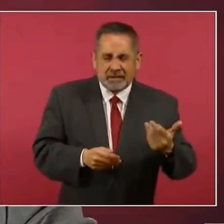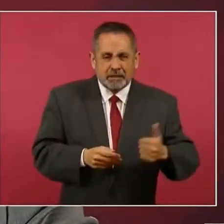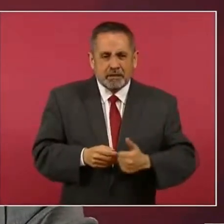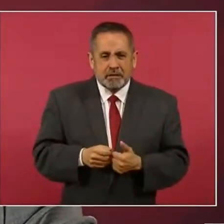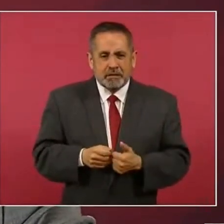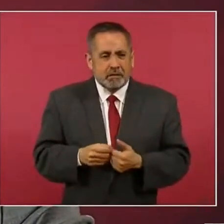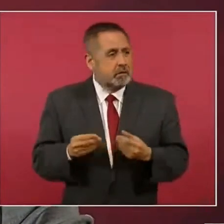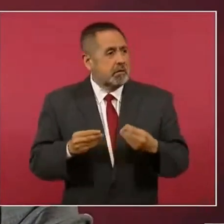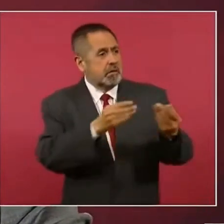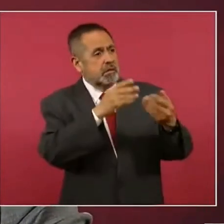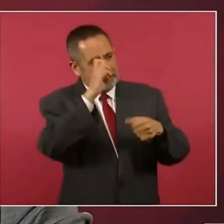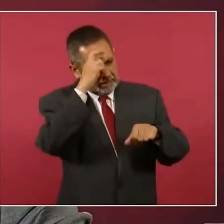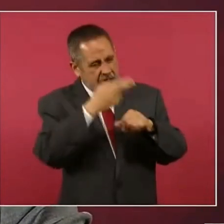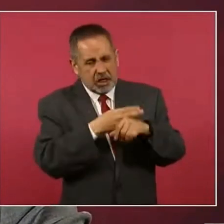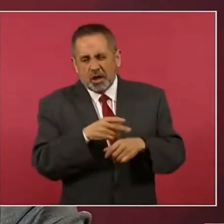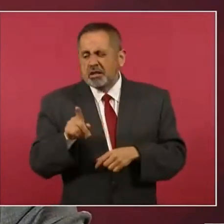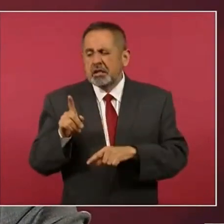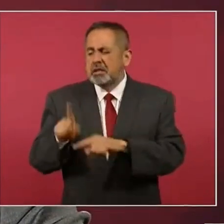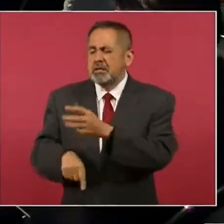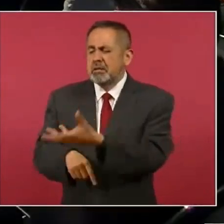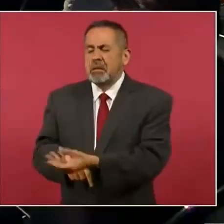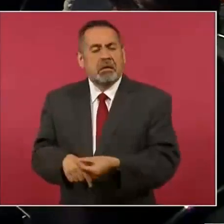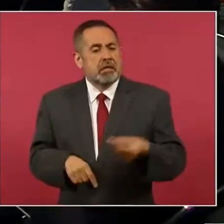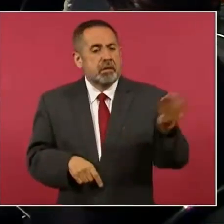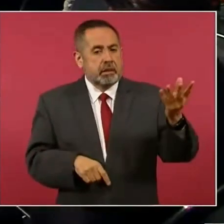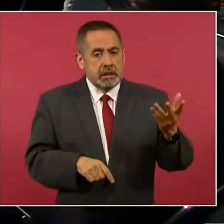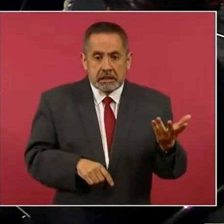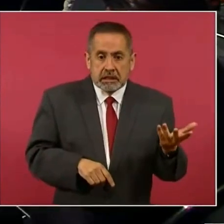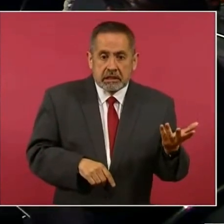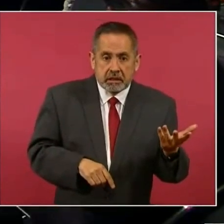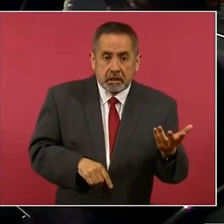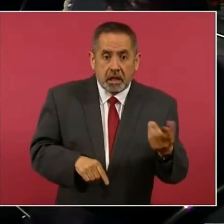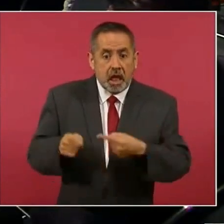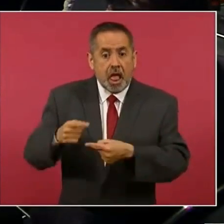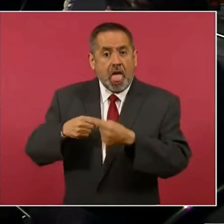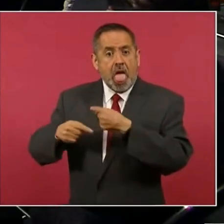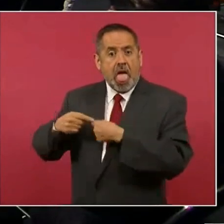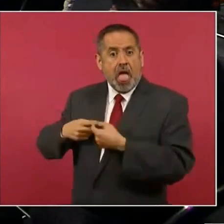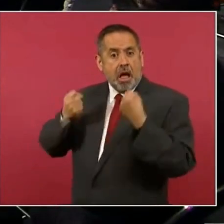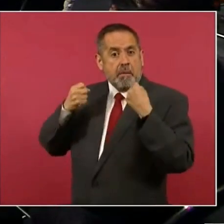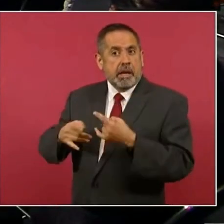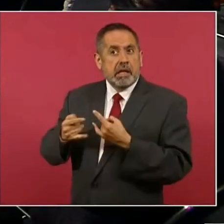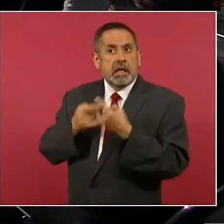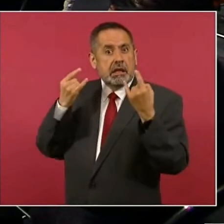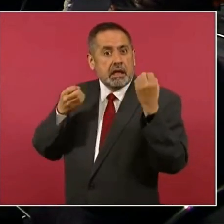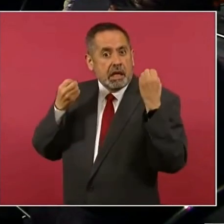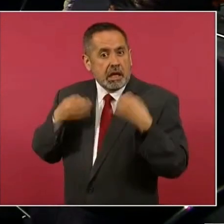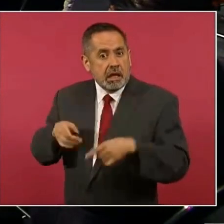a extranjeros, o sea, dando marcha atrás a toda la historia.